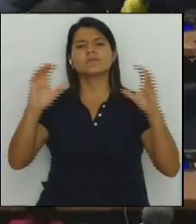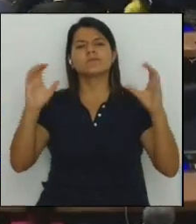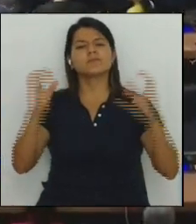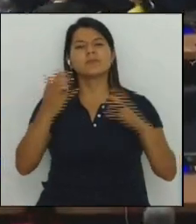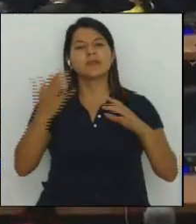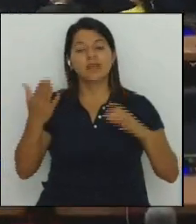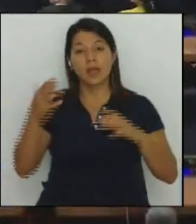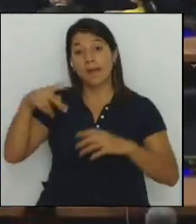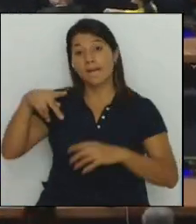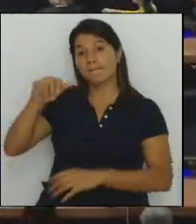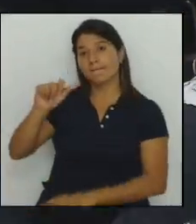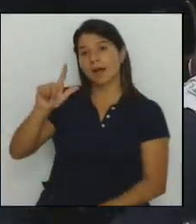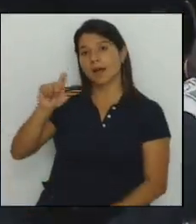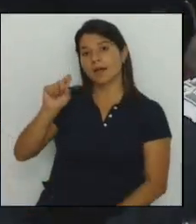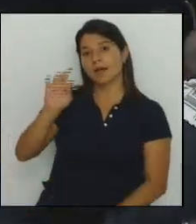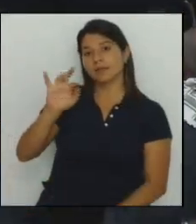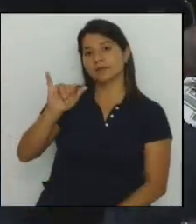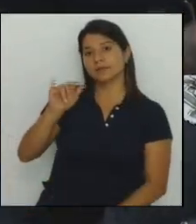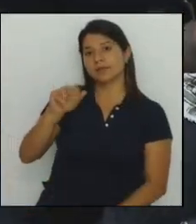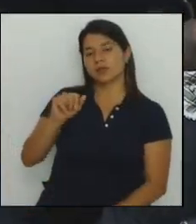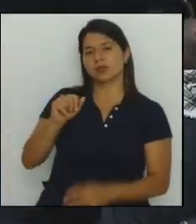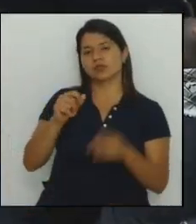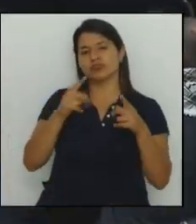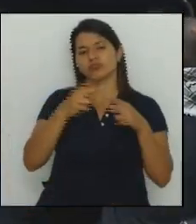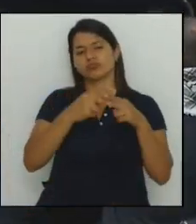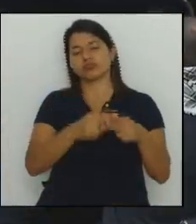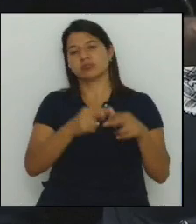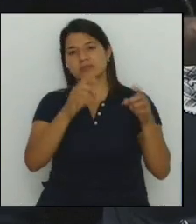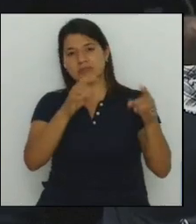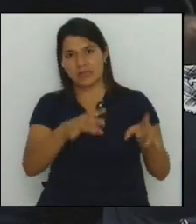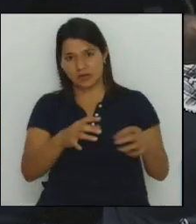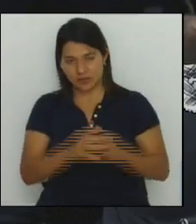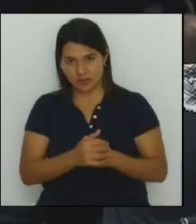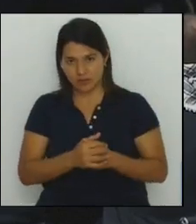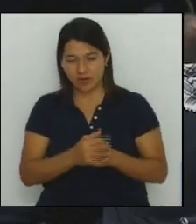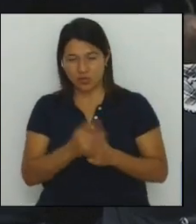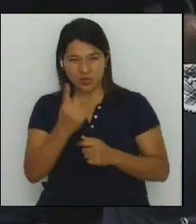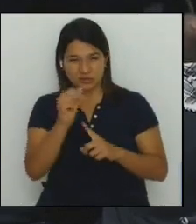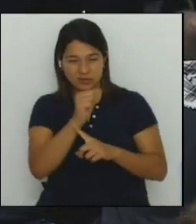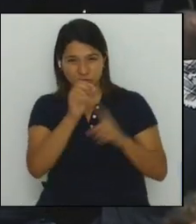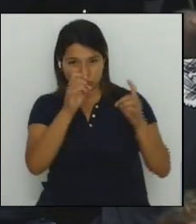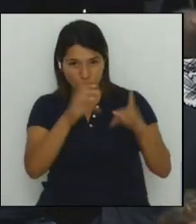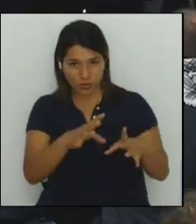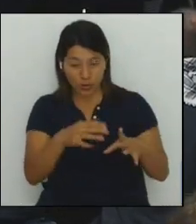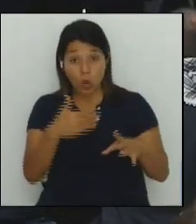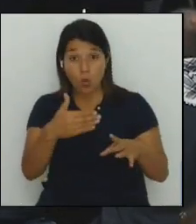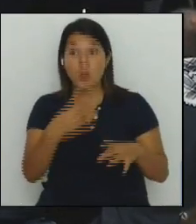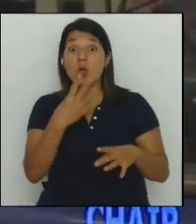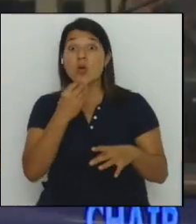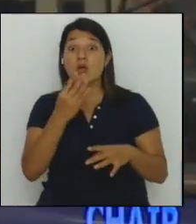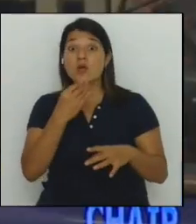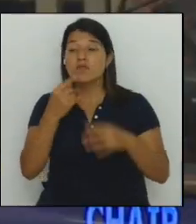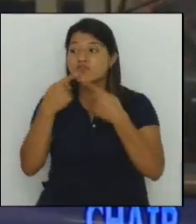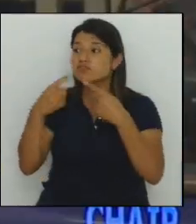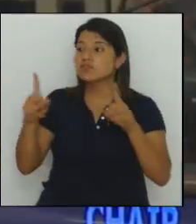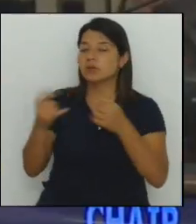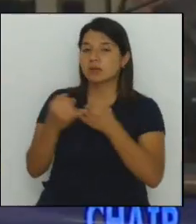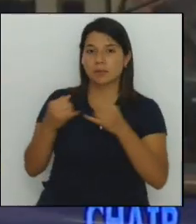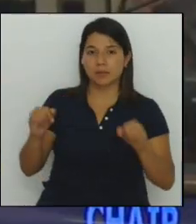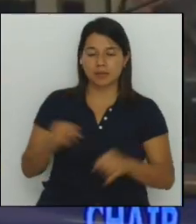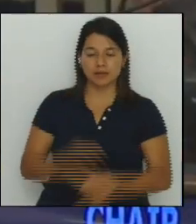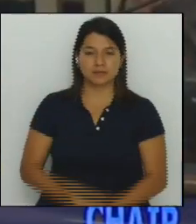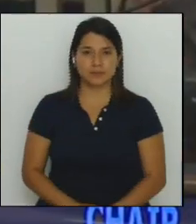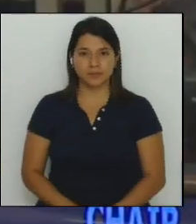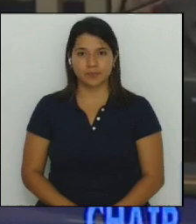una catástrofe, o Nakba en árabe, al día siguiente de que Israel proclamara su independencia. A esta sesión especial